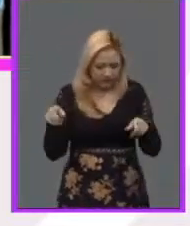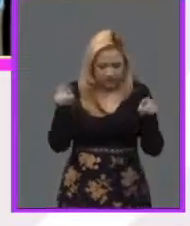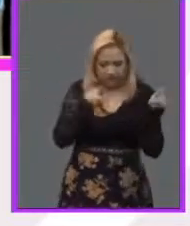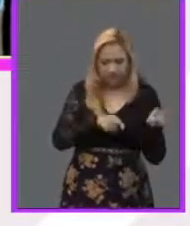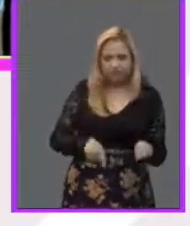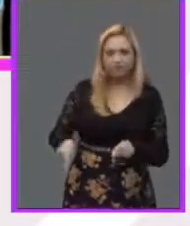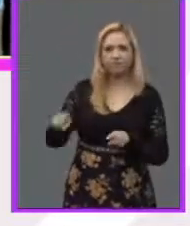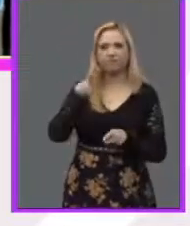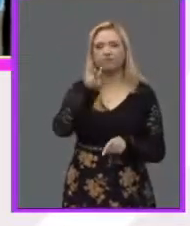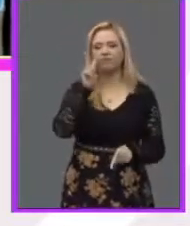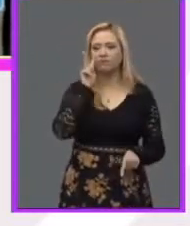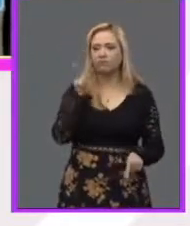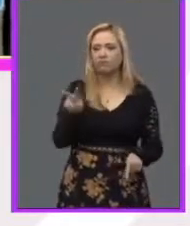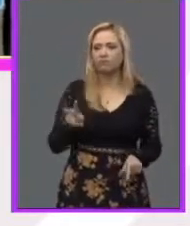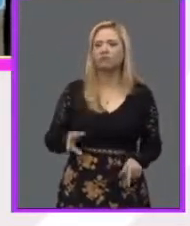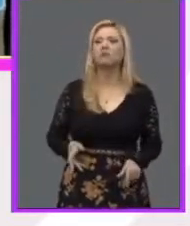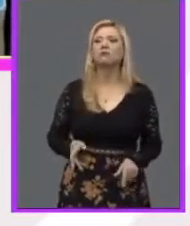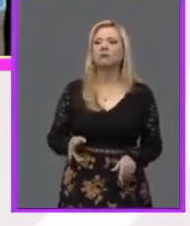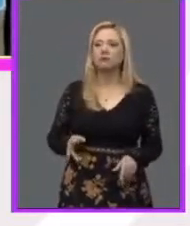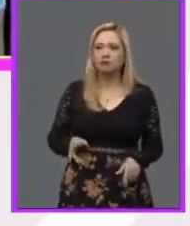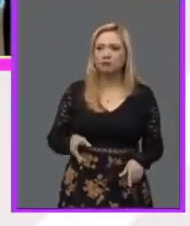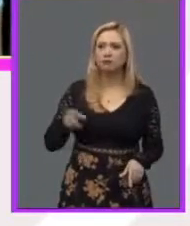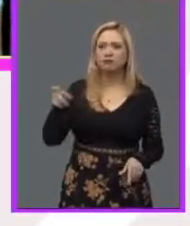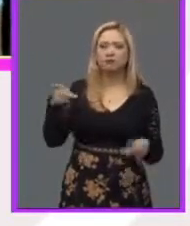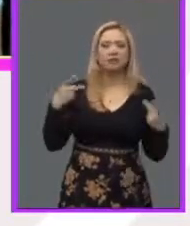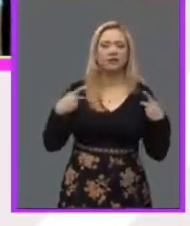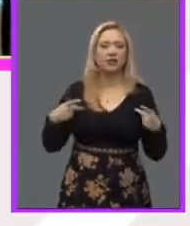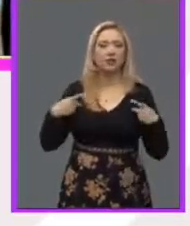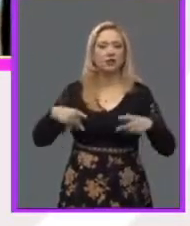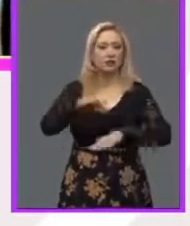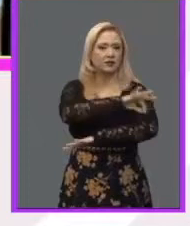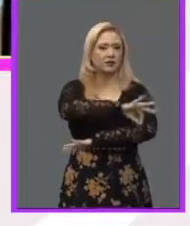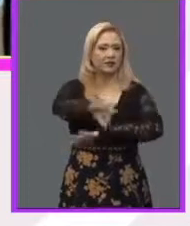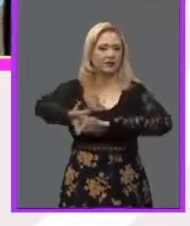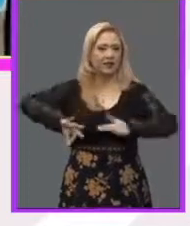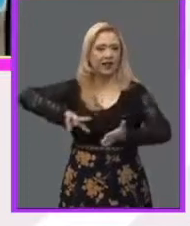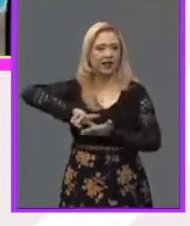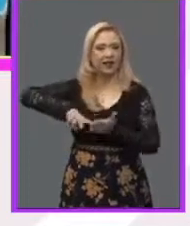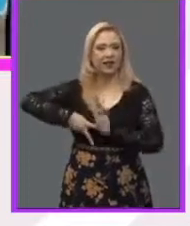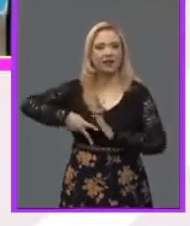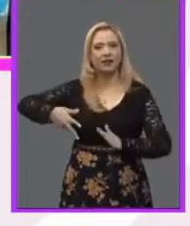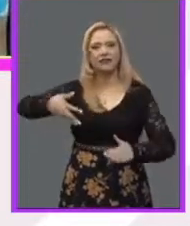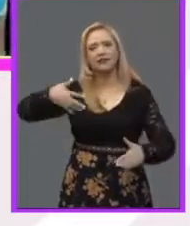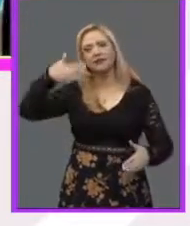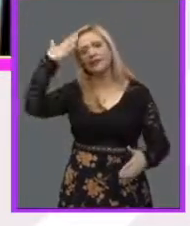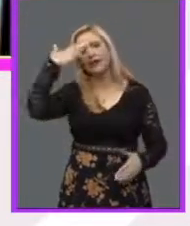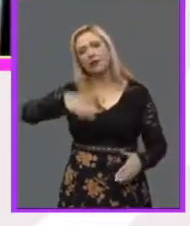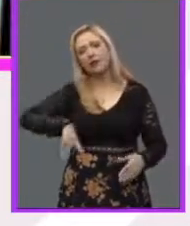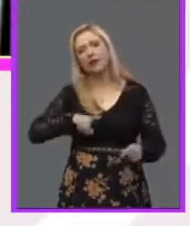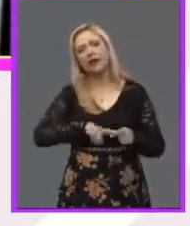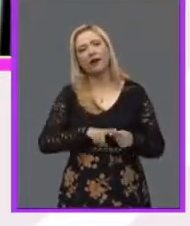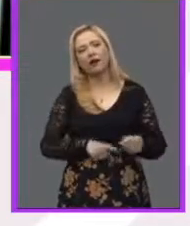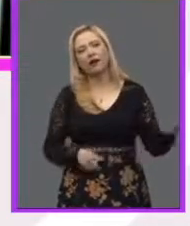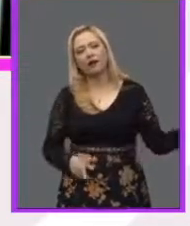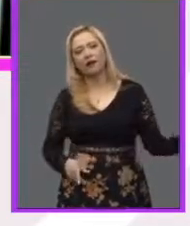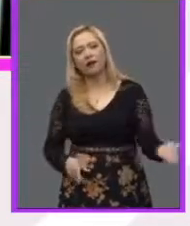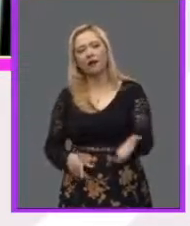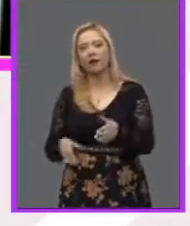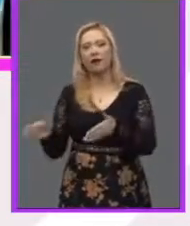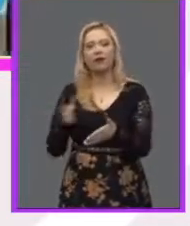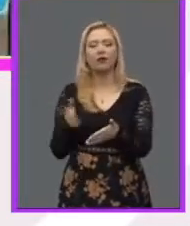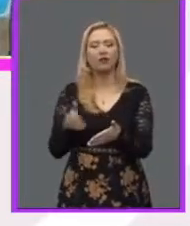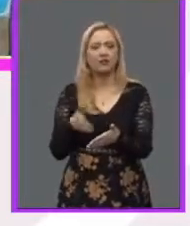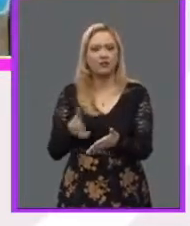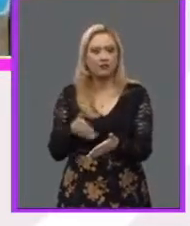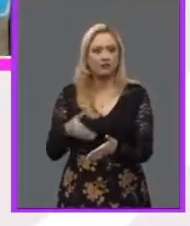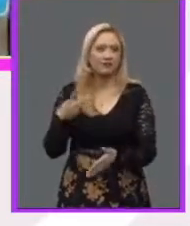a veces puede reflejar mucho de cómo la persona arquitecta entiende quién se va a dedicar a esa labor de la